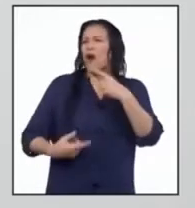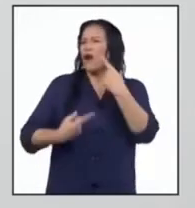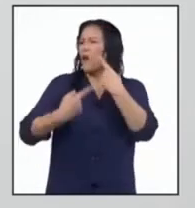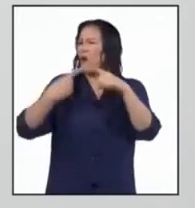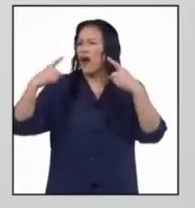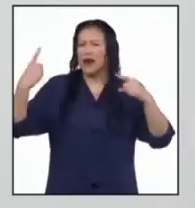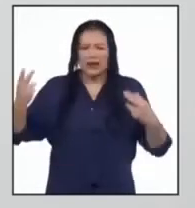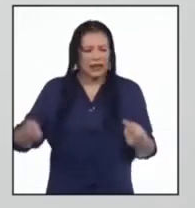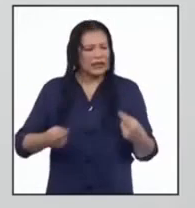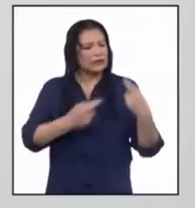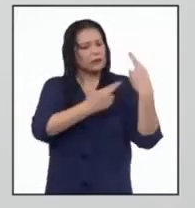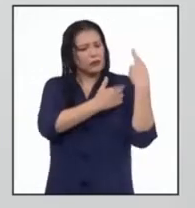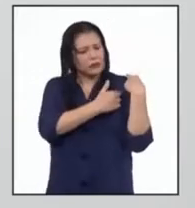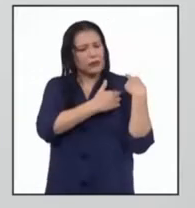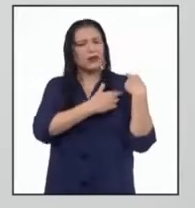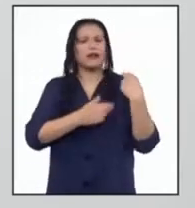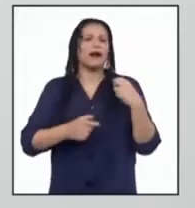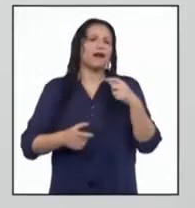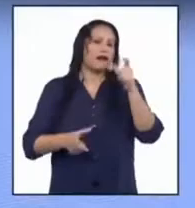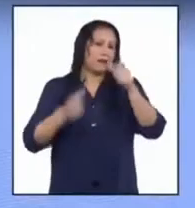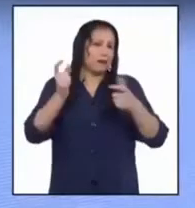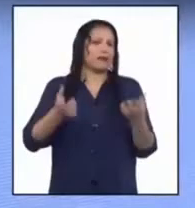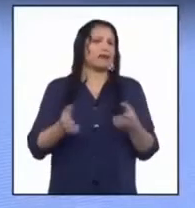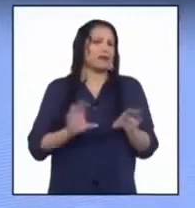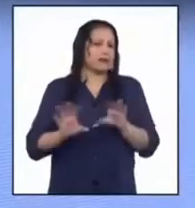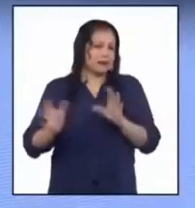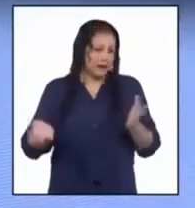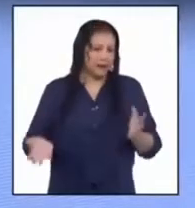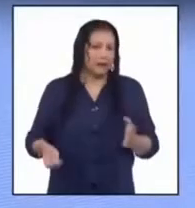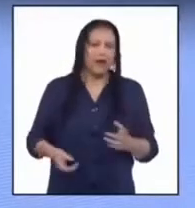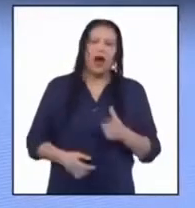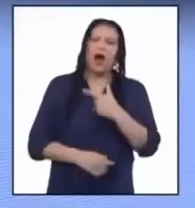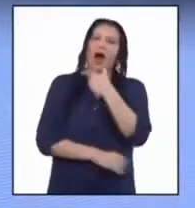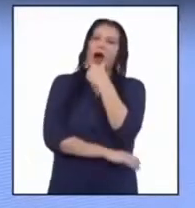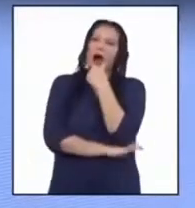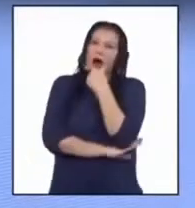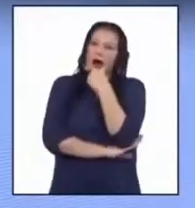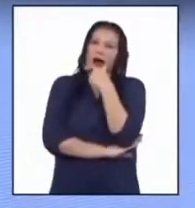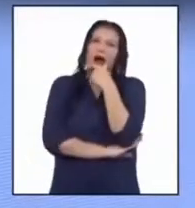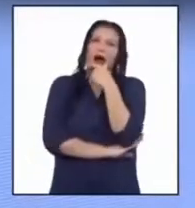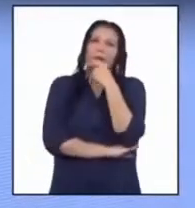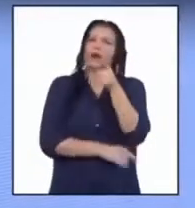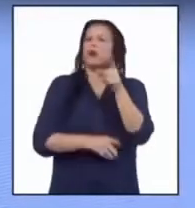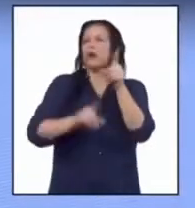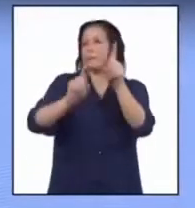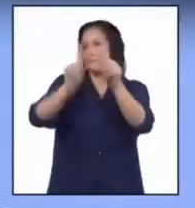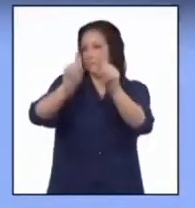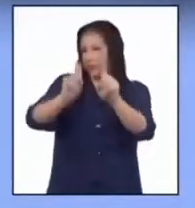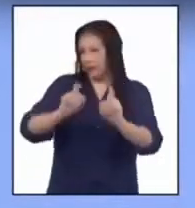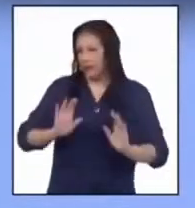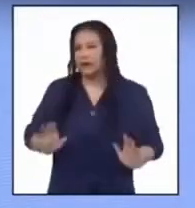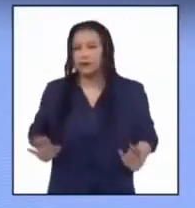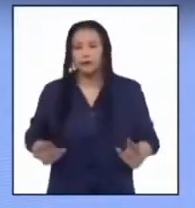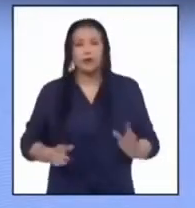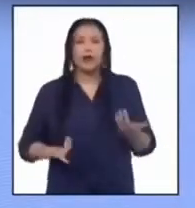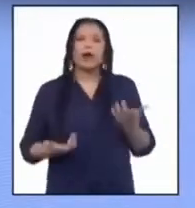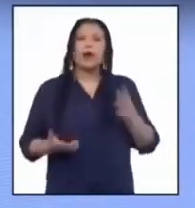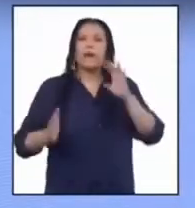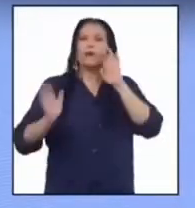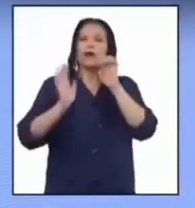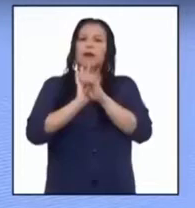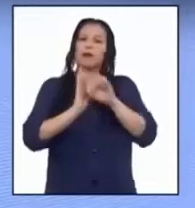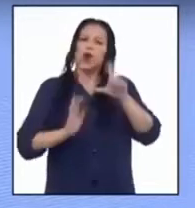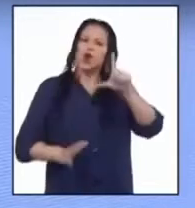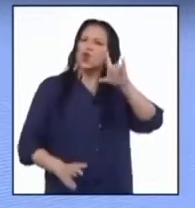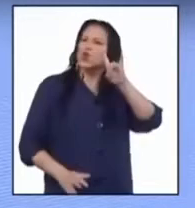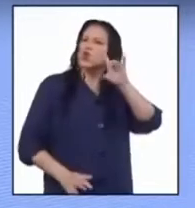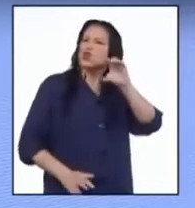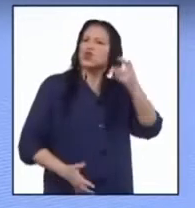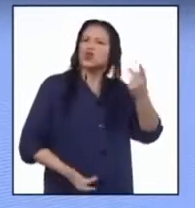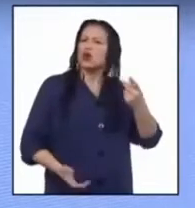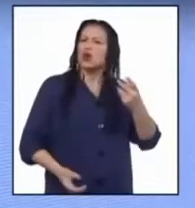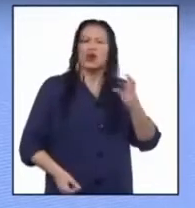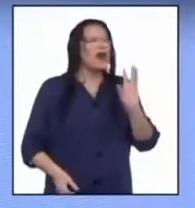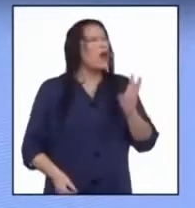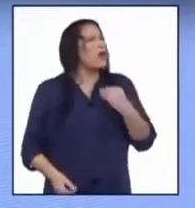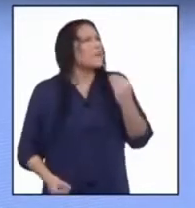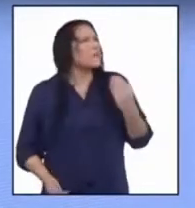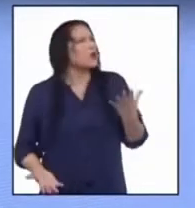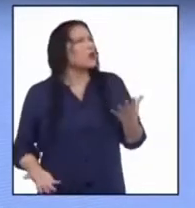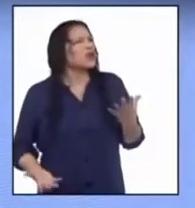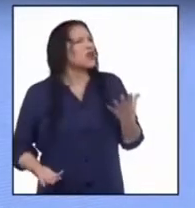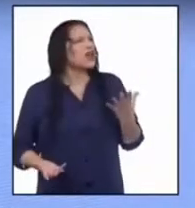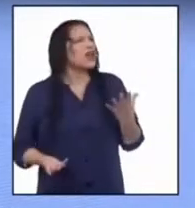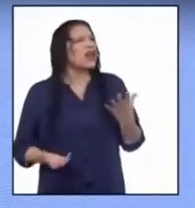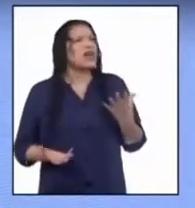rol que nos toque desempeñar. Me lo imaginaba, pero una pregunta, profesora. En el caso de Lucho, ¿por qué se